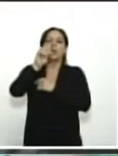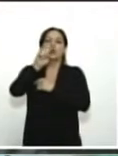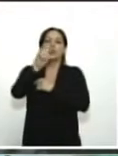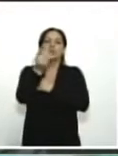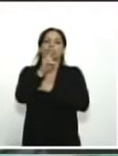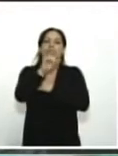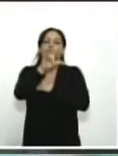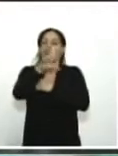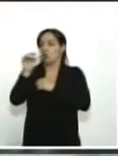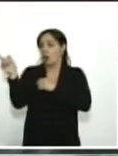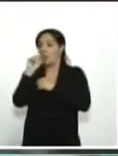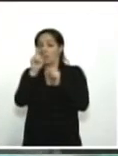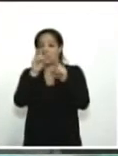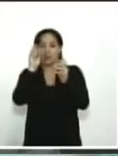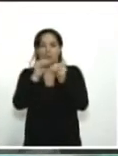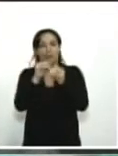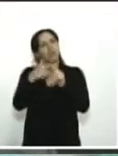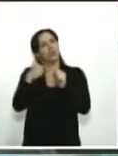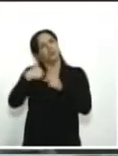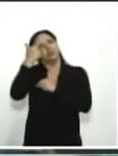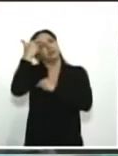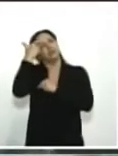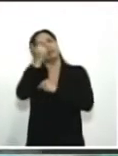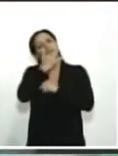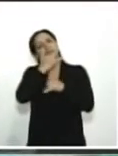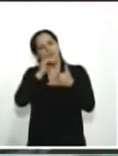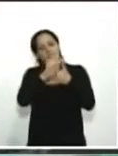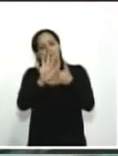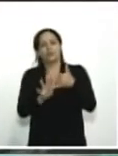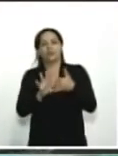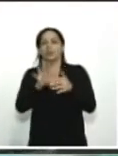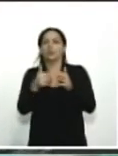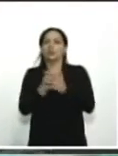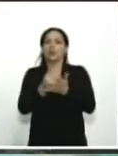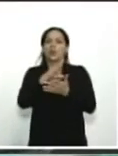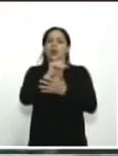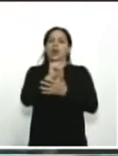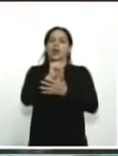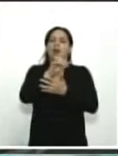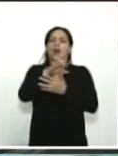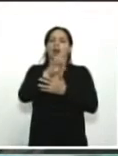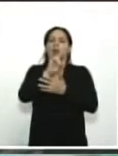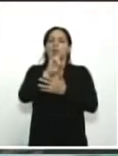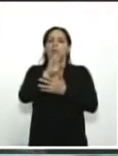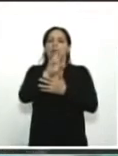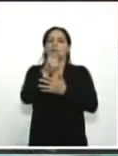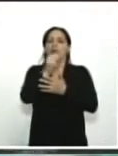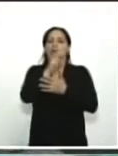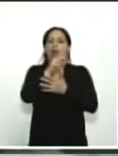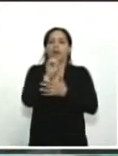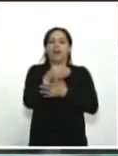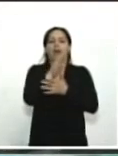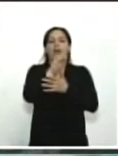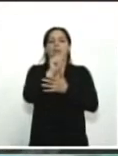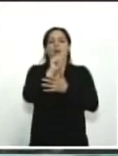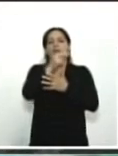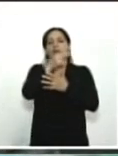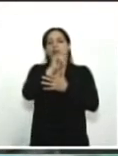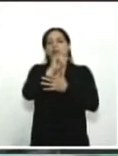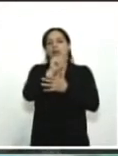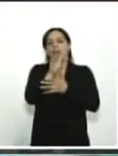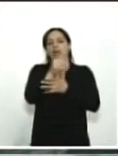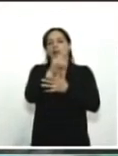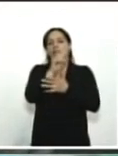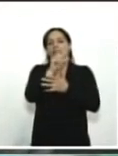mi colega, pues me pongo a pensar qué pasa con toda esa zona de Tesazurro, Capurganá, El Almejal, Mayasolano, toda la zona de